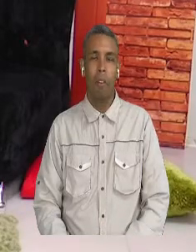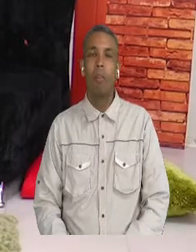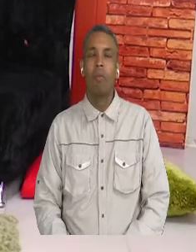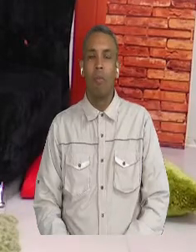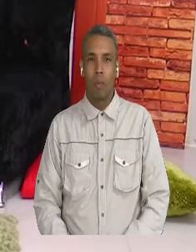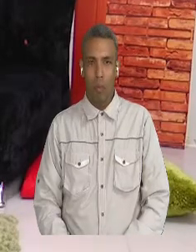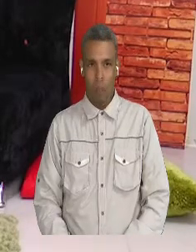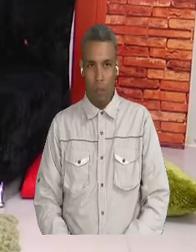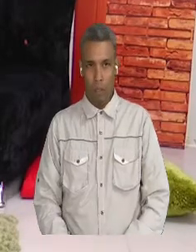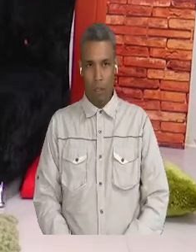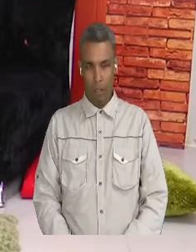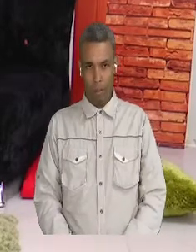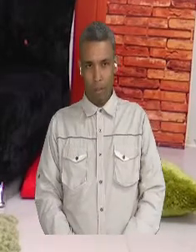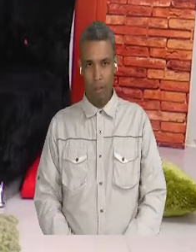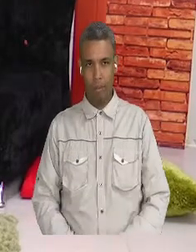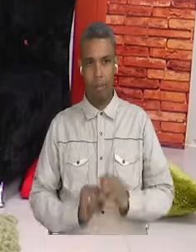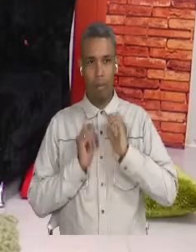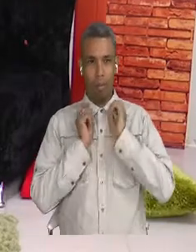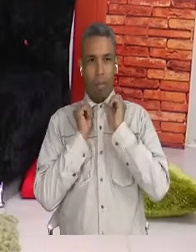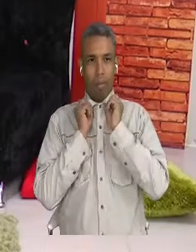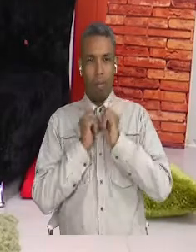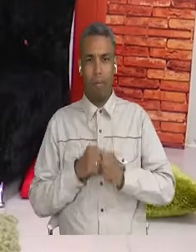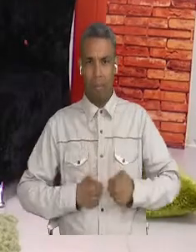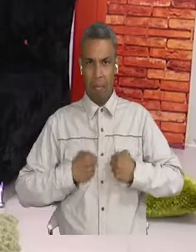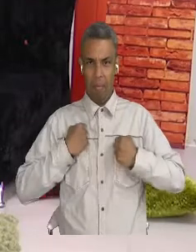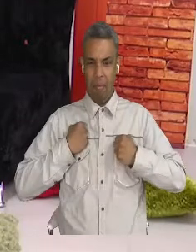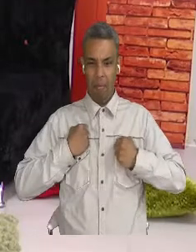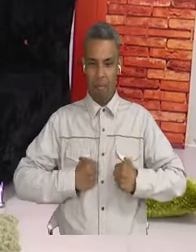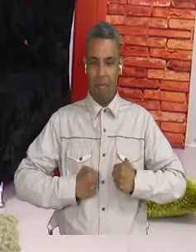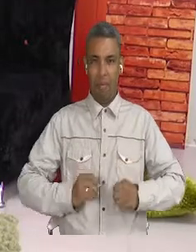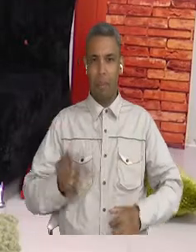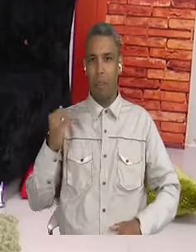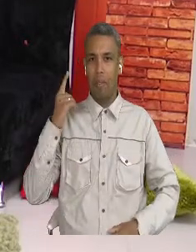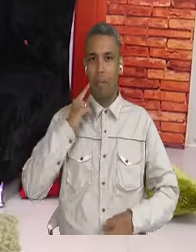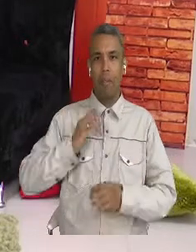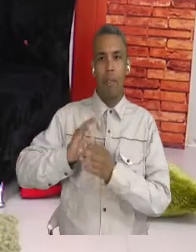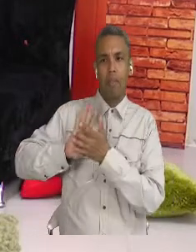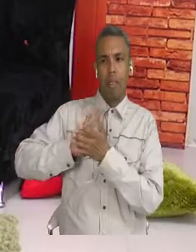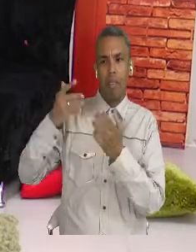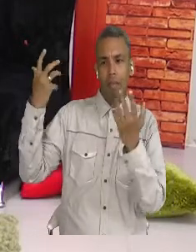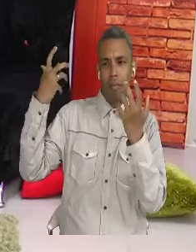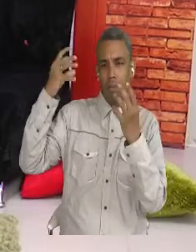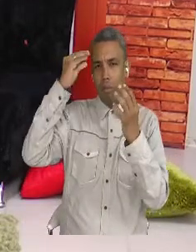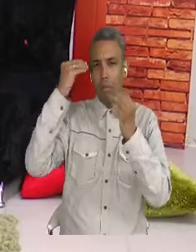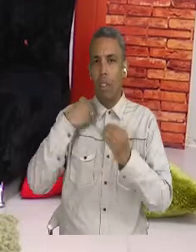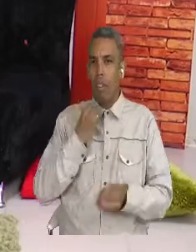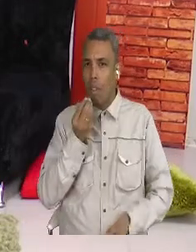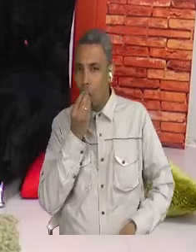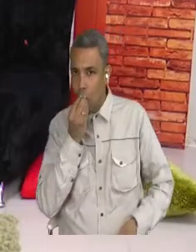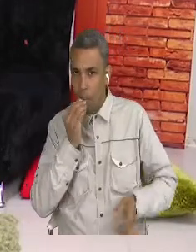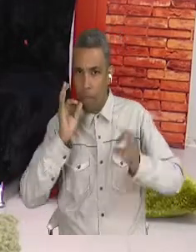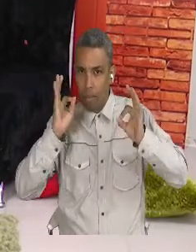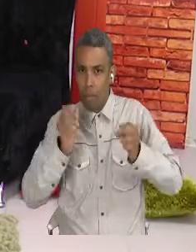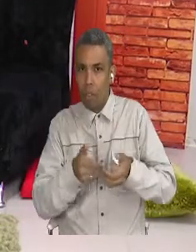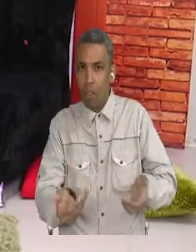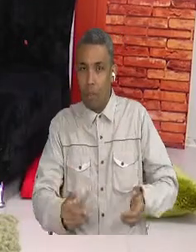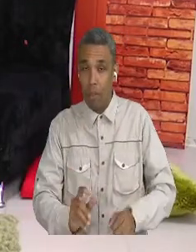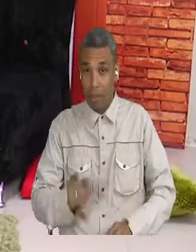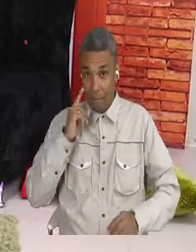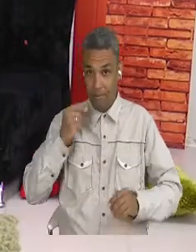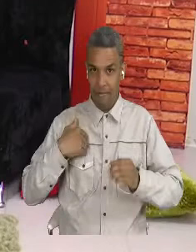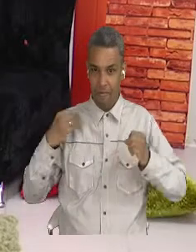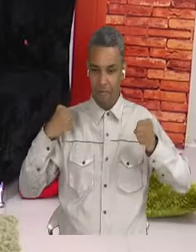una persona, como dicen por ahí, un poquito más fit. Porque desde charlas de alimentación hasta el acondicionamiento físico, nos orientan allá todos, ¿cierto,